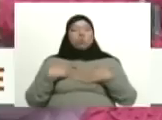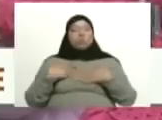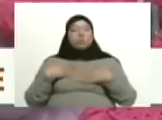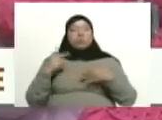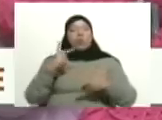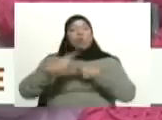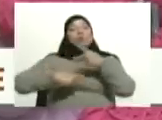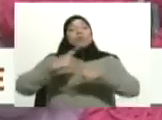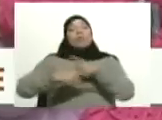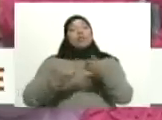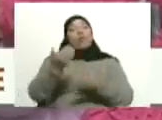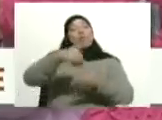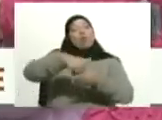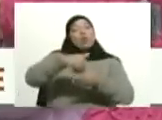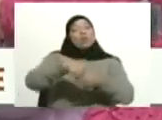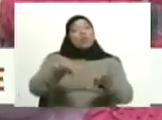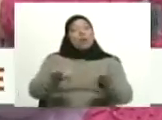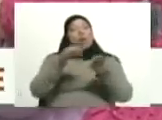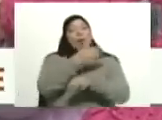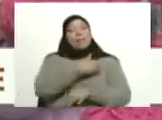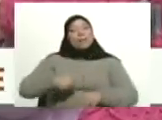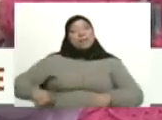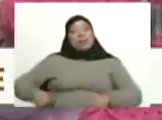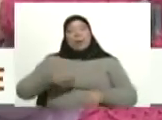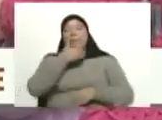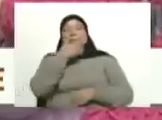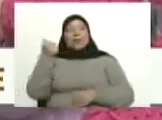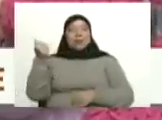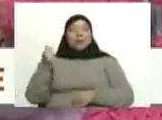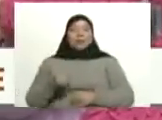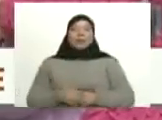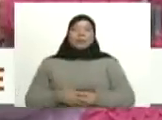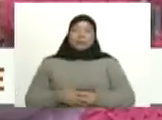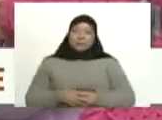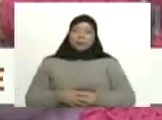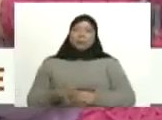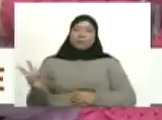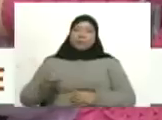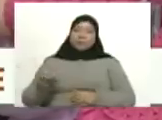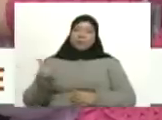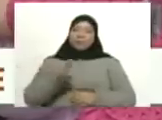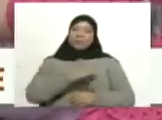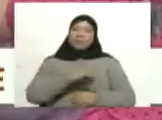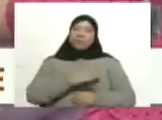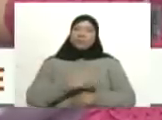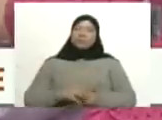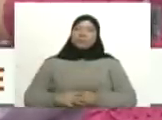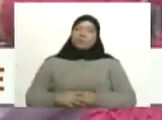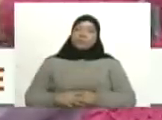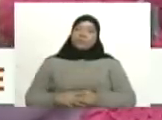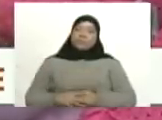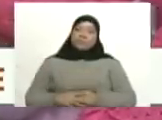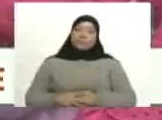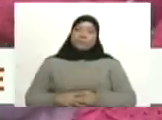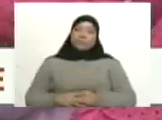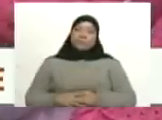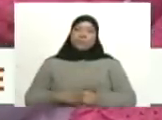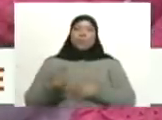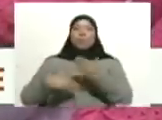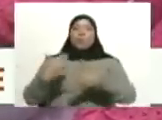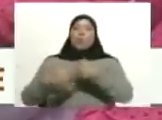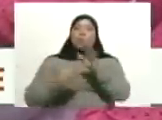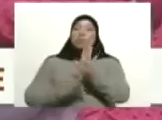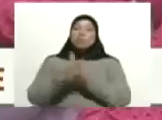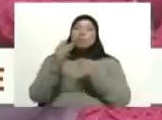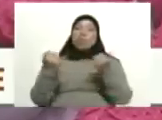ese proceso electoral presidencial y va a escoger a la mejor o el mejor como presidente de la República Bolivariana. Diputado, ¿este consenso que han llegado pueden avanzar en lo que tiene